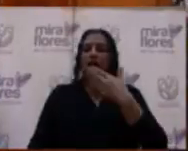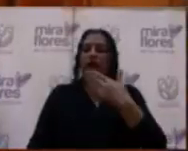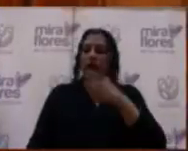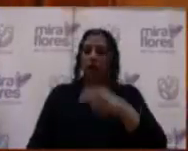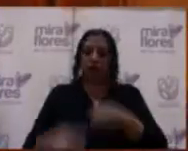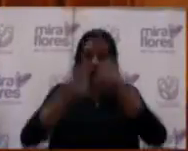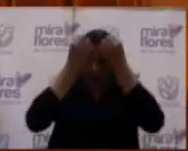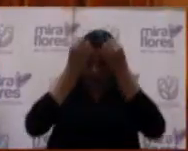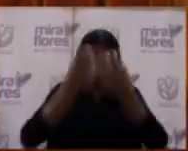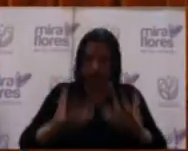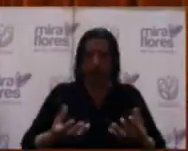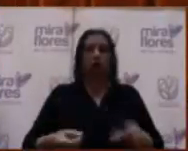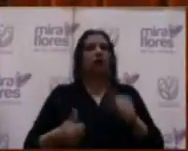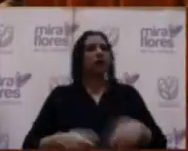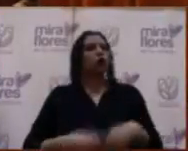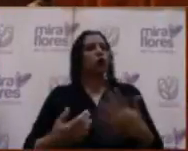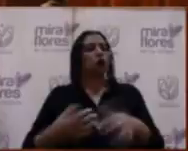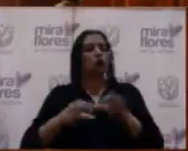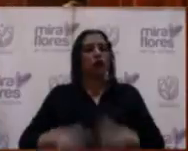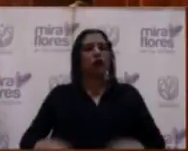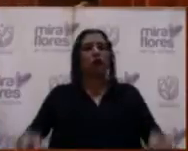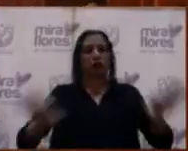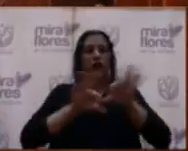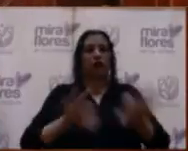este informe tan valioso,